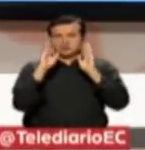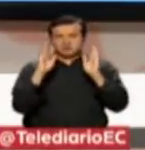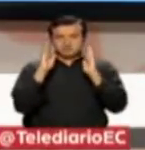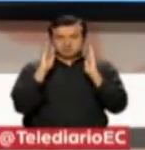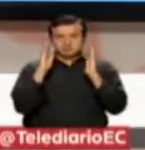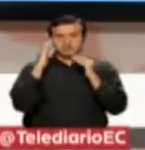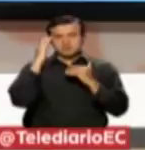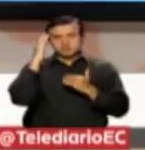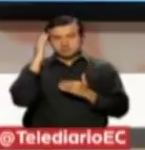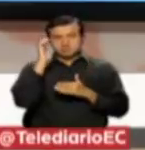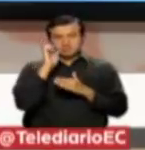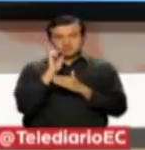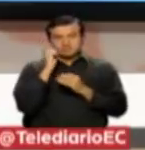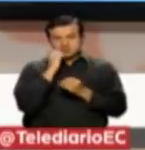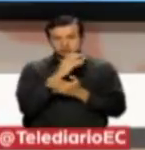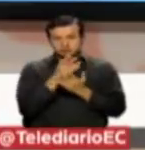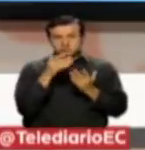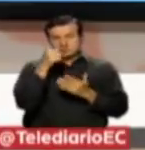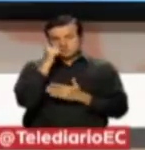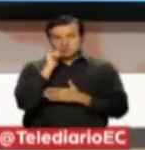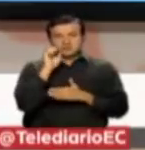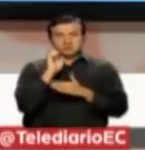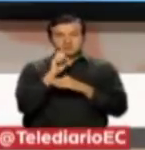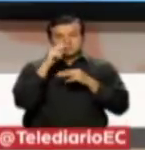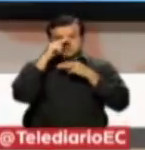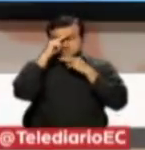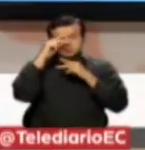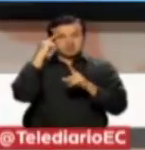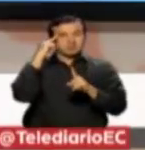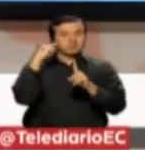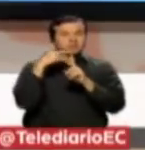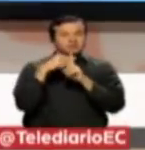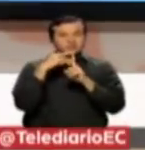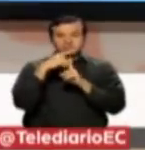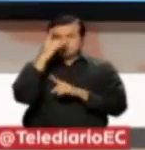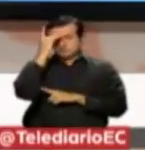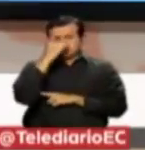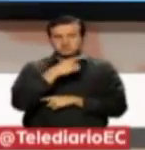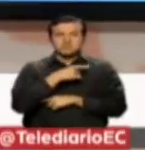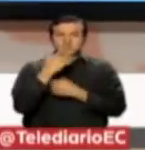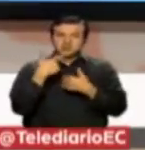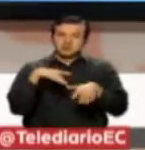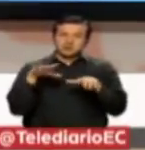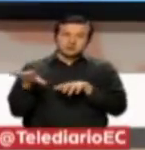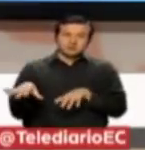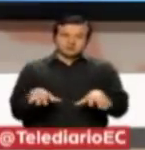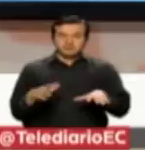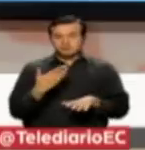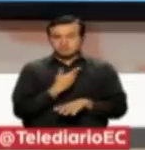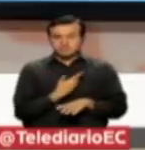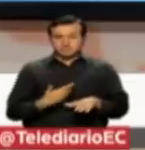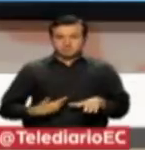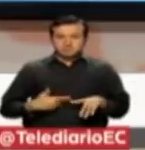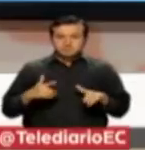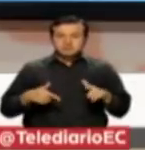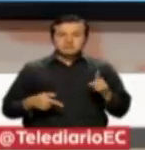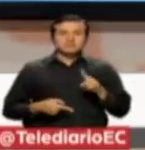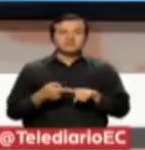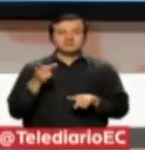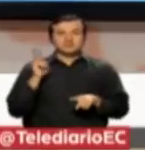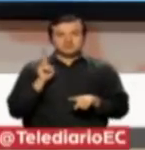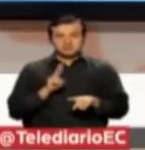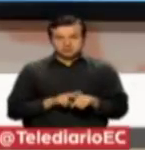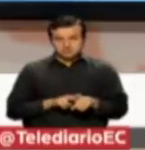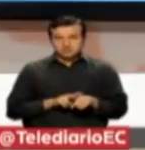con la política del Ecuador. Creo que ayer el Ecuador recibió buenas noticias por la decisión y la acción del presidente Lenín Moreno. Es la primera vez en la